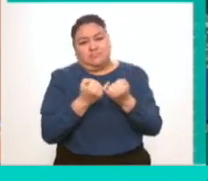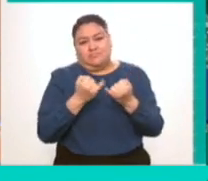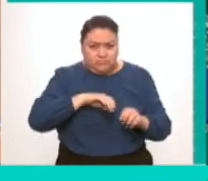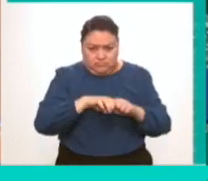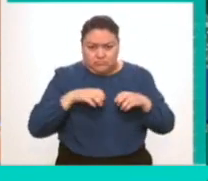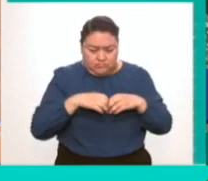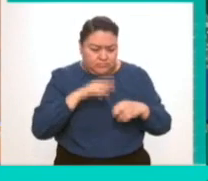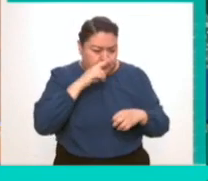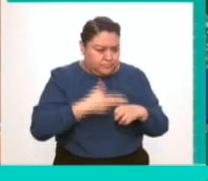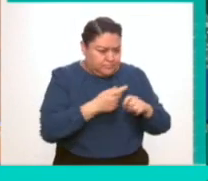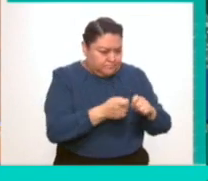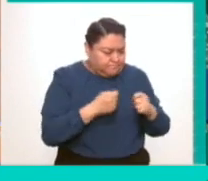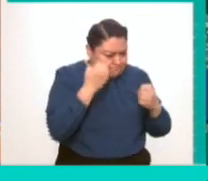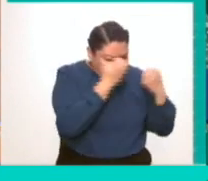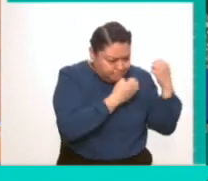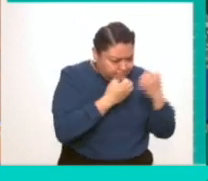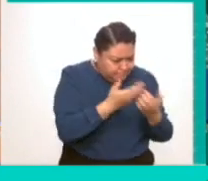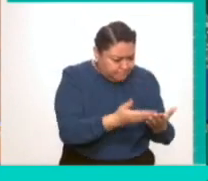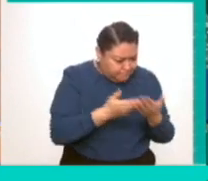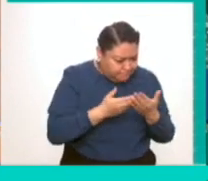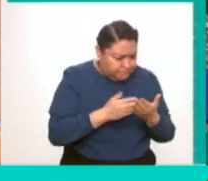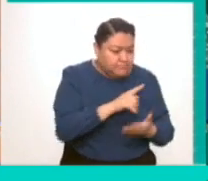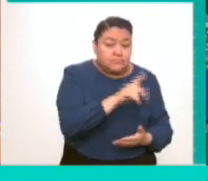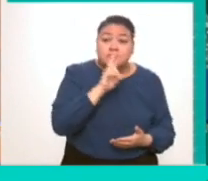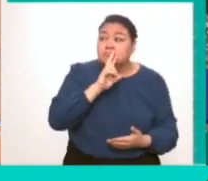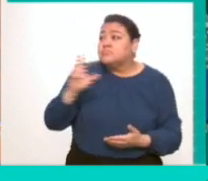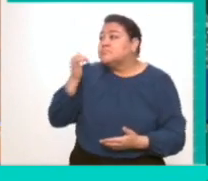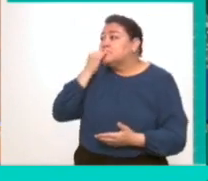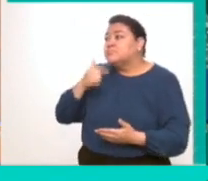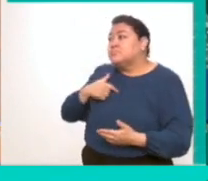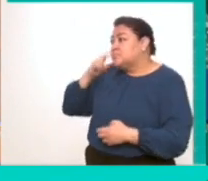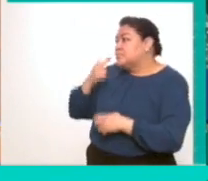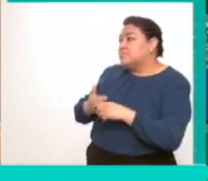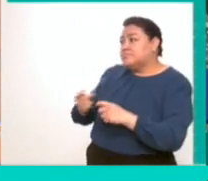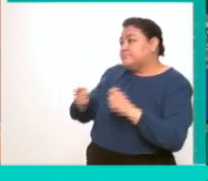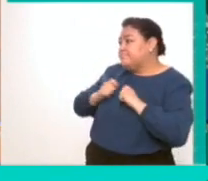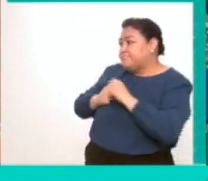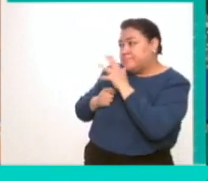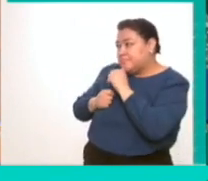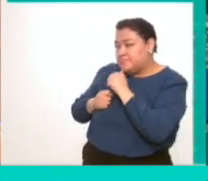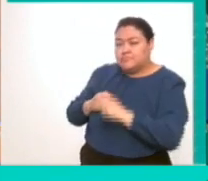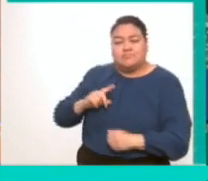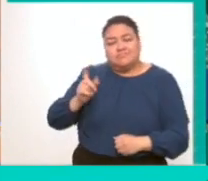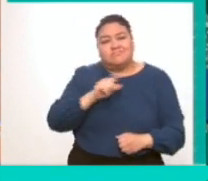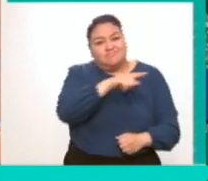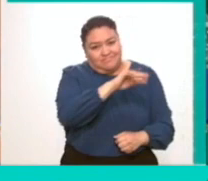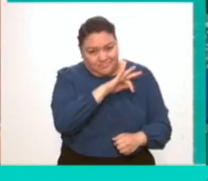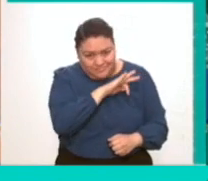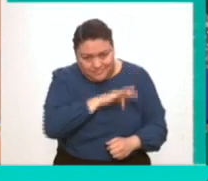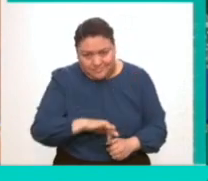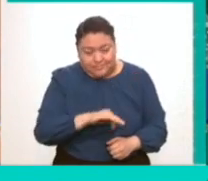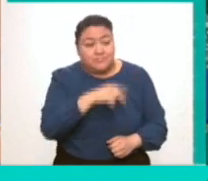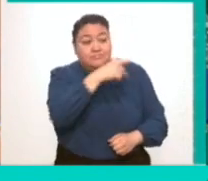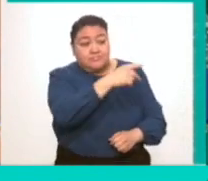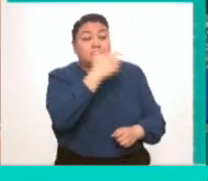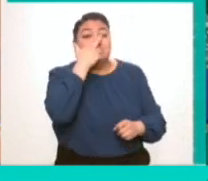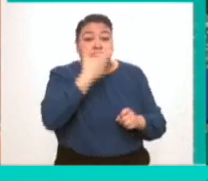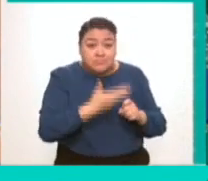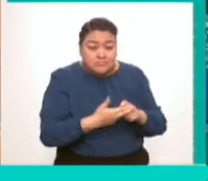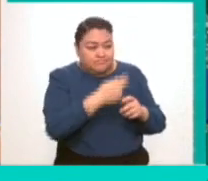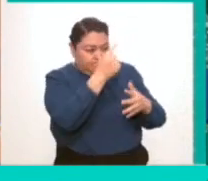ambiente advertimos que no resulta válida la incompetencia aludida por el sujeto obligado toda vez que sí cuenta con